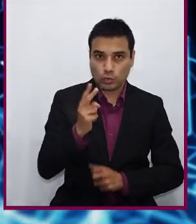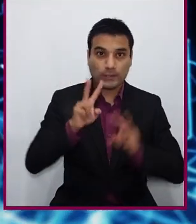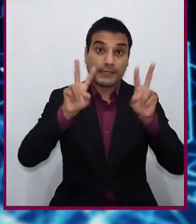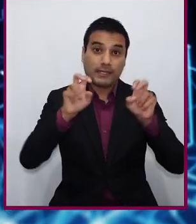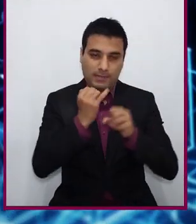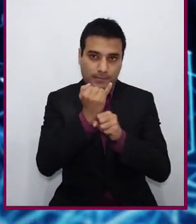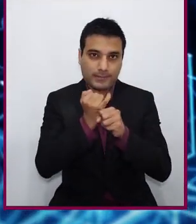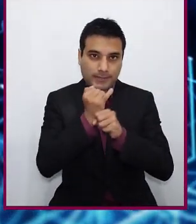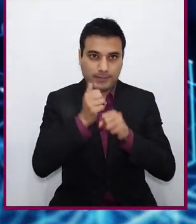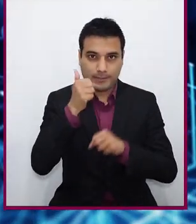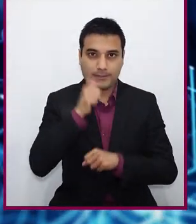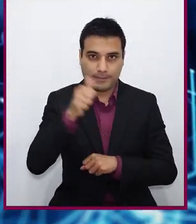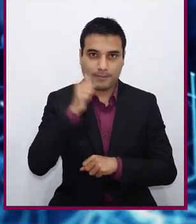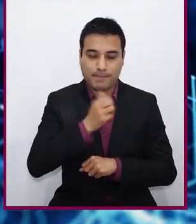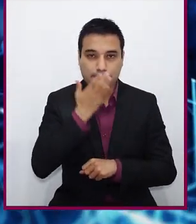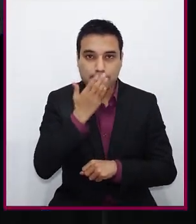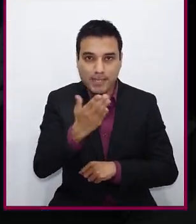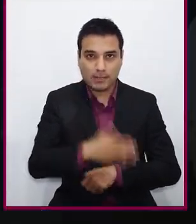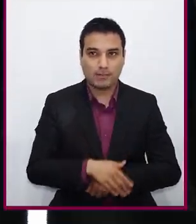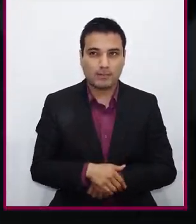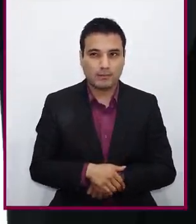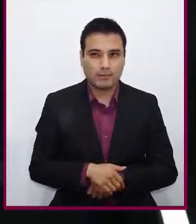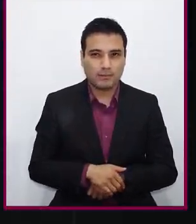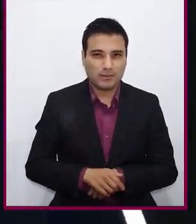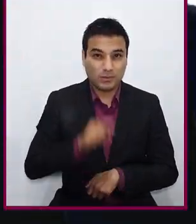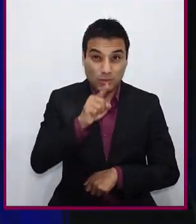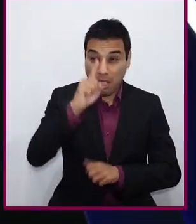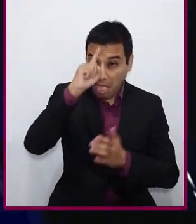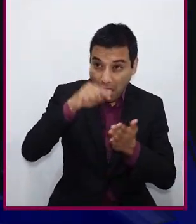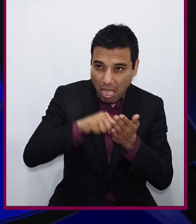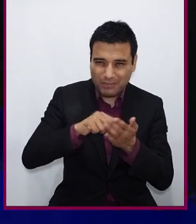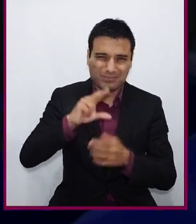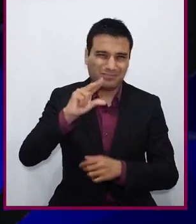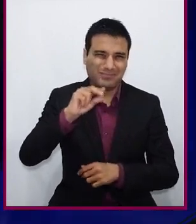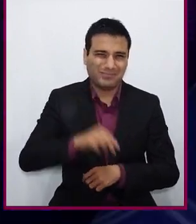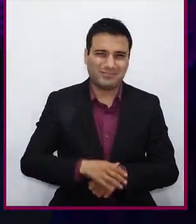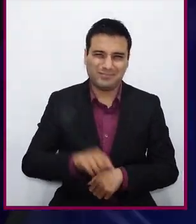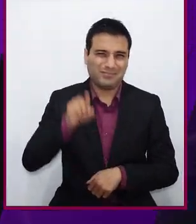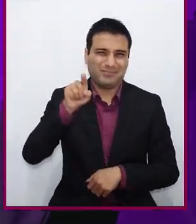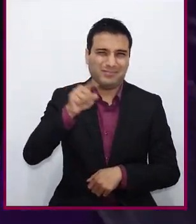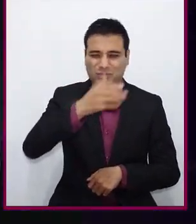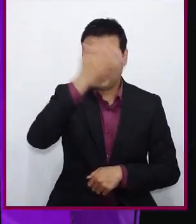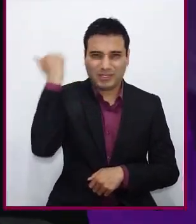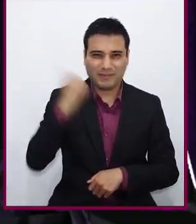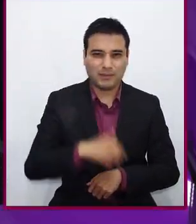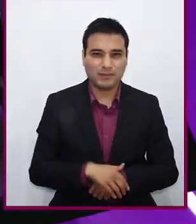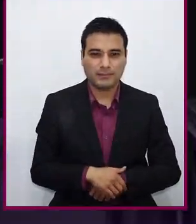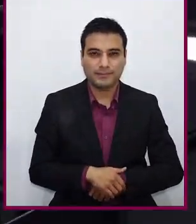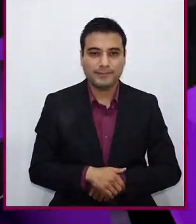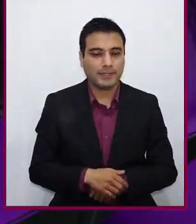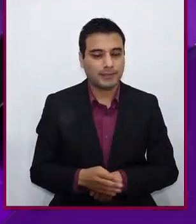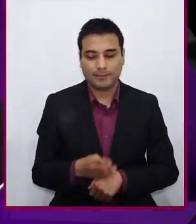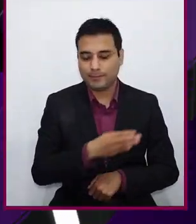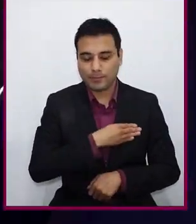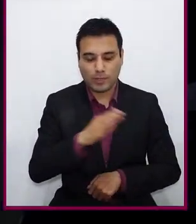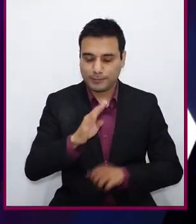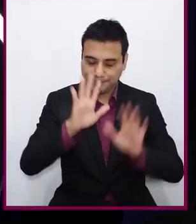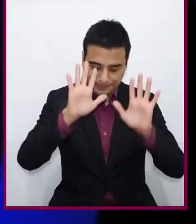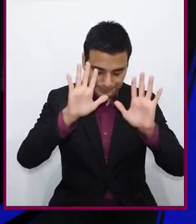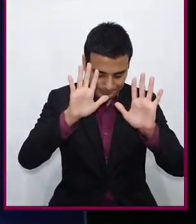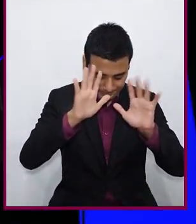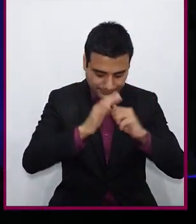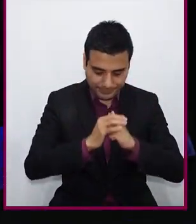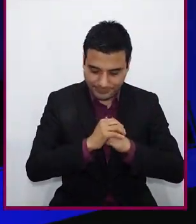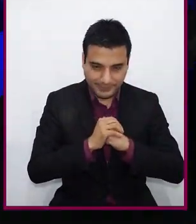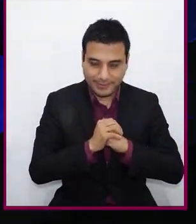choro no saben nada de programación bueno bueno bueno yo digo que no hay que dejar de ser amables y siempre tirar buena